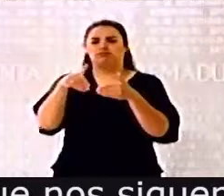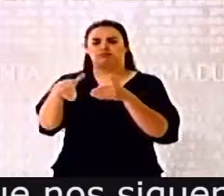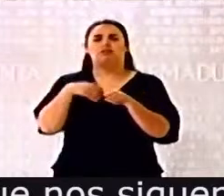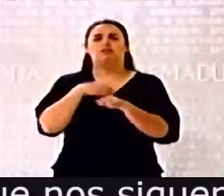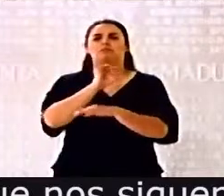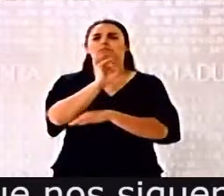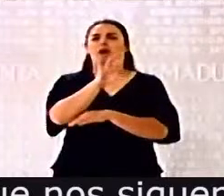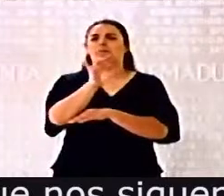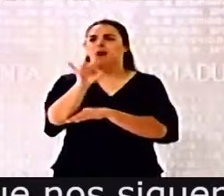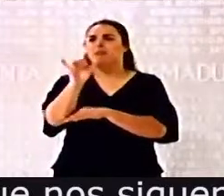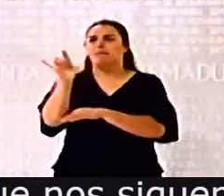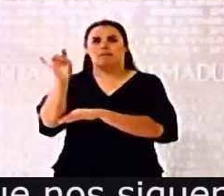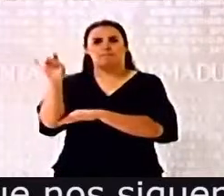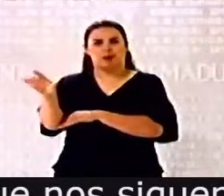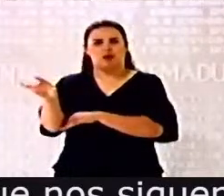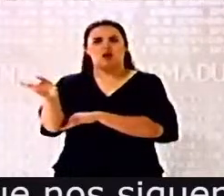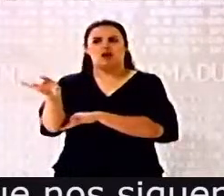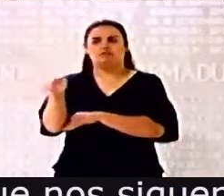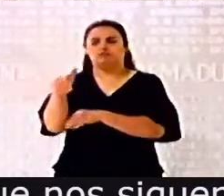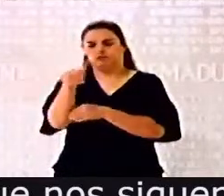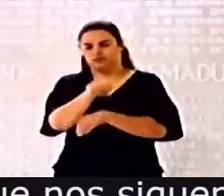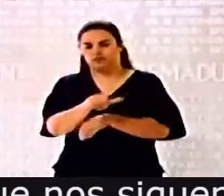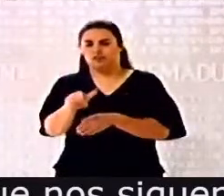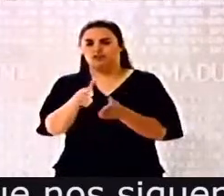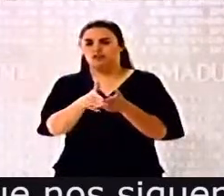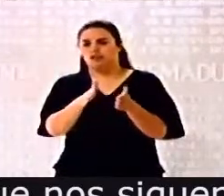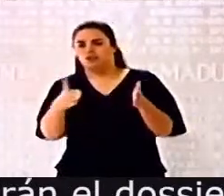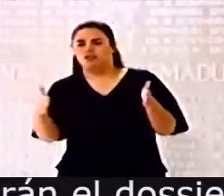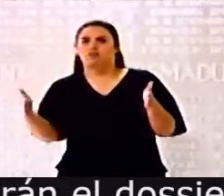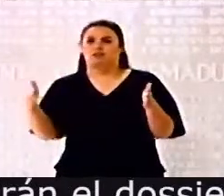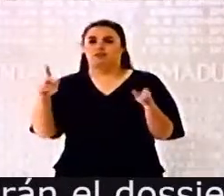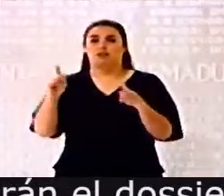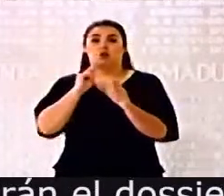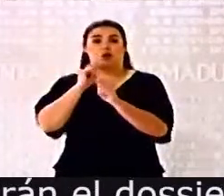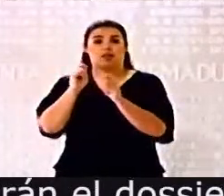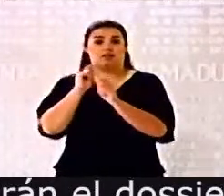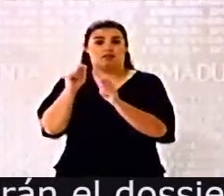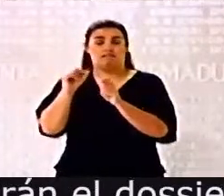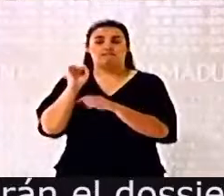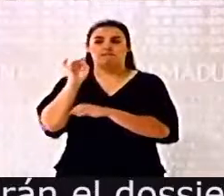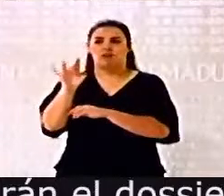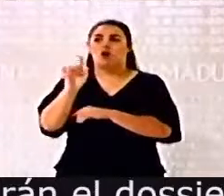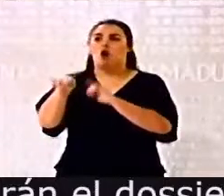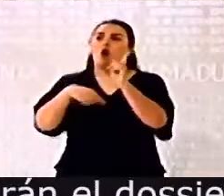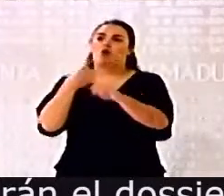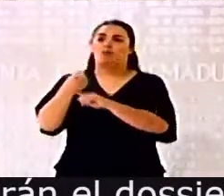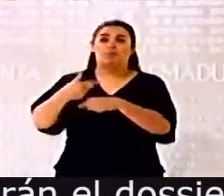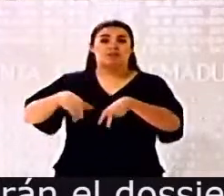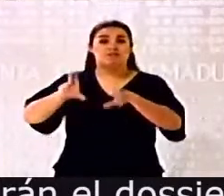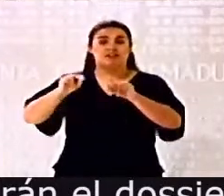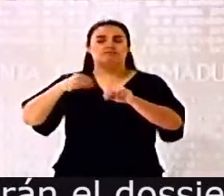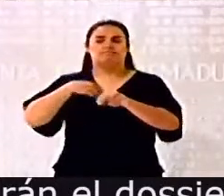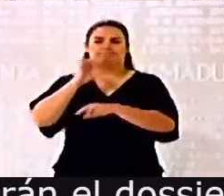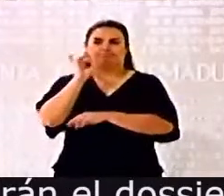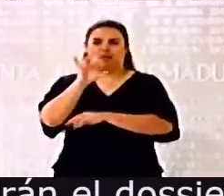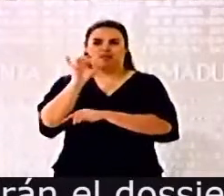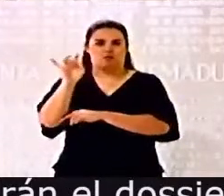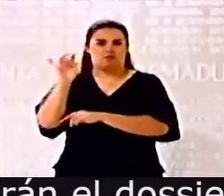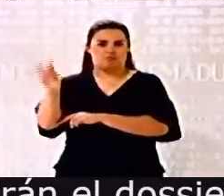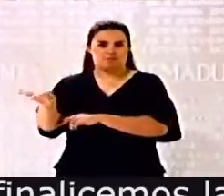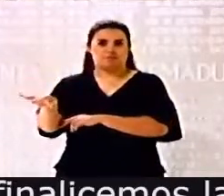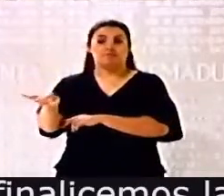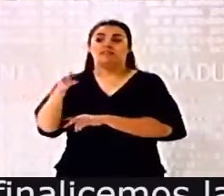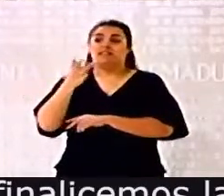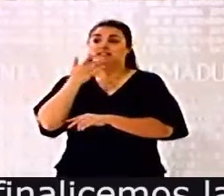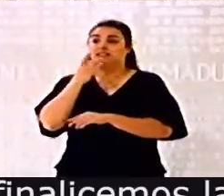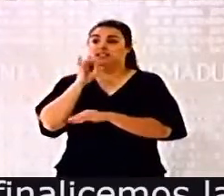dossier a lo largo del desarrollo de esta rueda de prensa o cuando finalicemos la rueda de prensa, si es que no